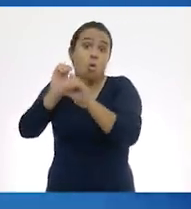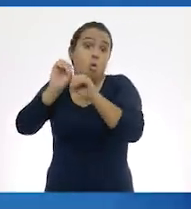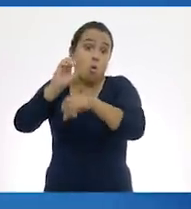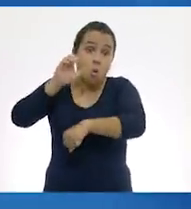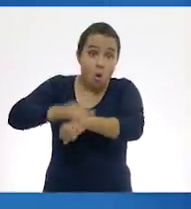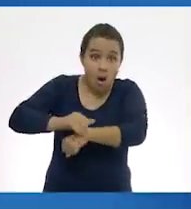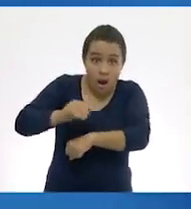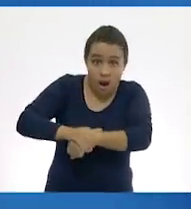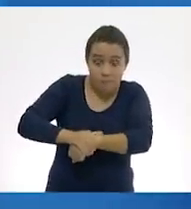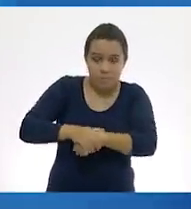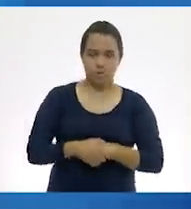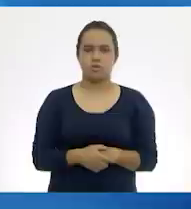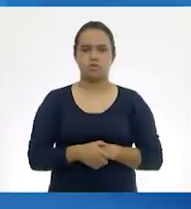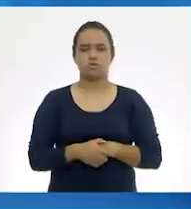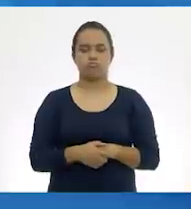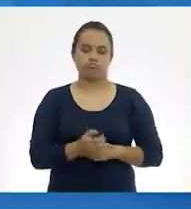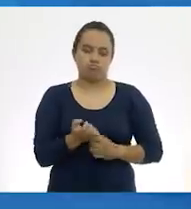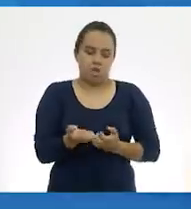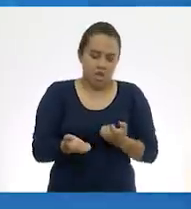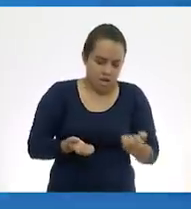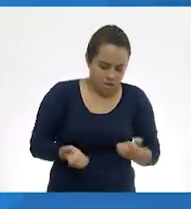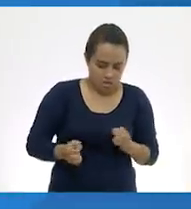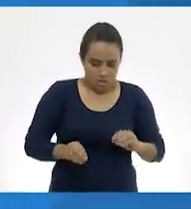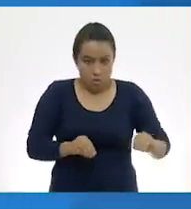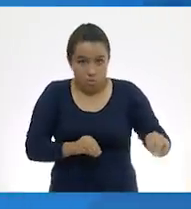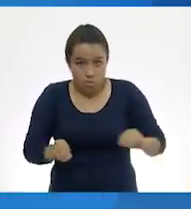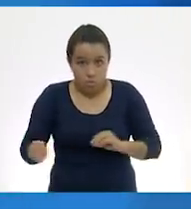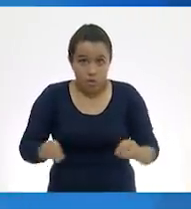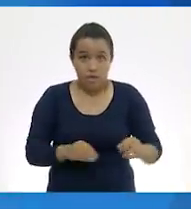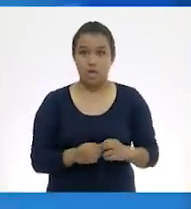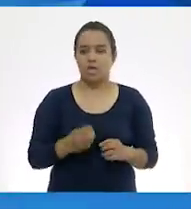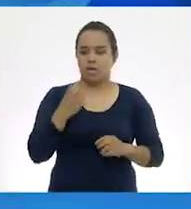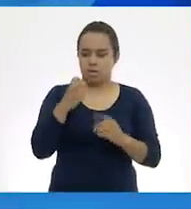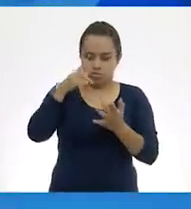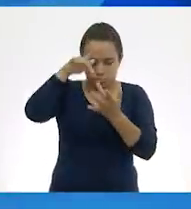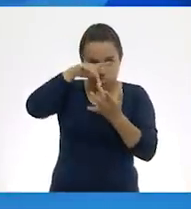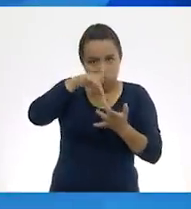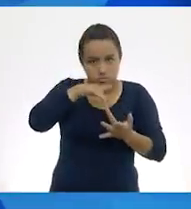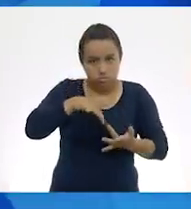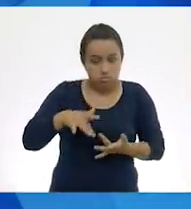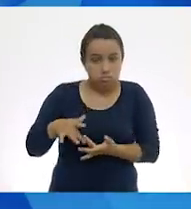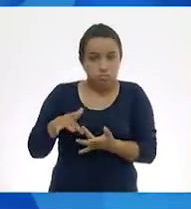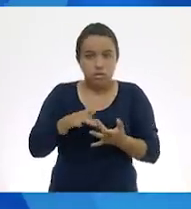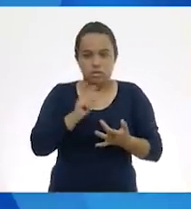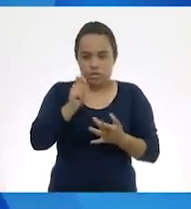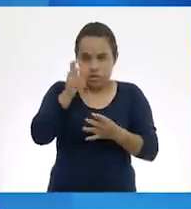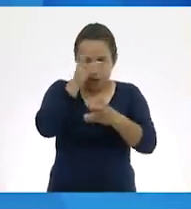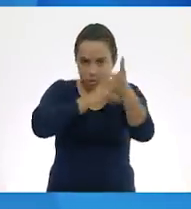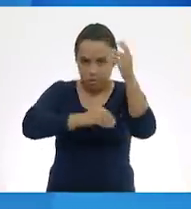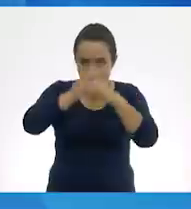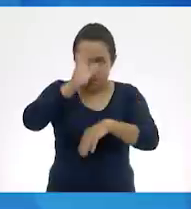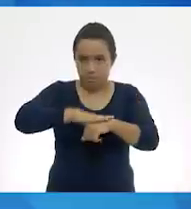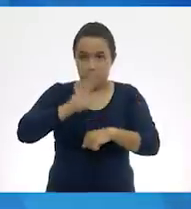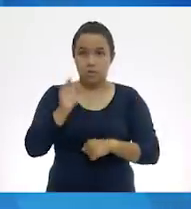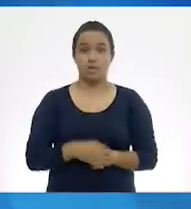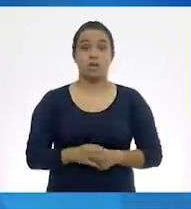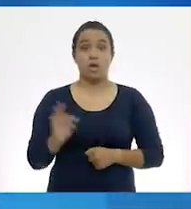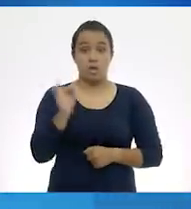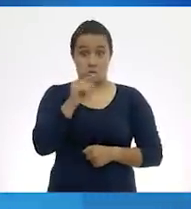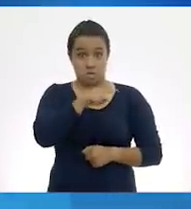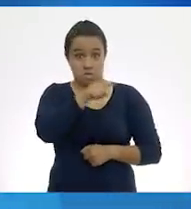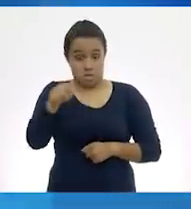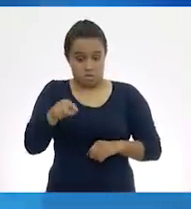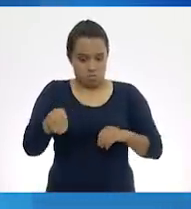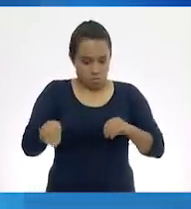amigos. Los ejercicios y el movimiento están conectados con el aprendizaje. Si nos